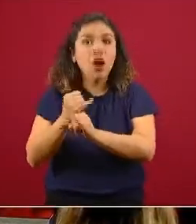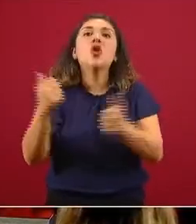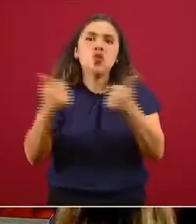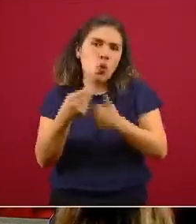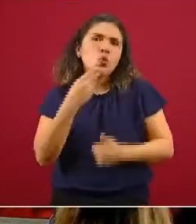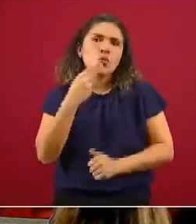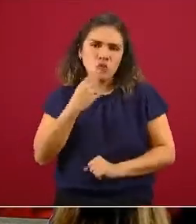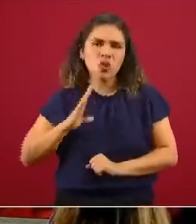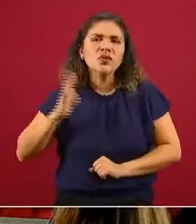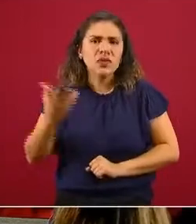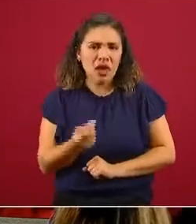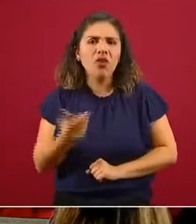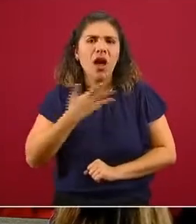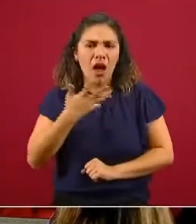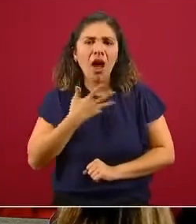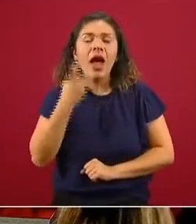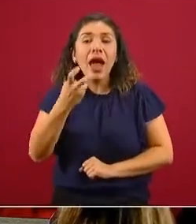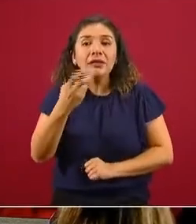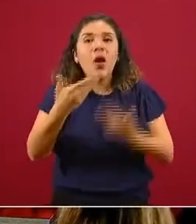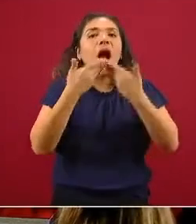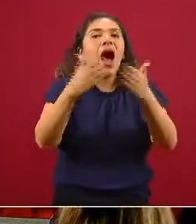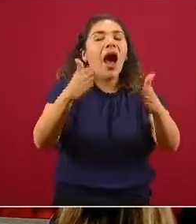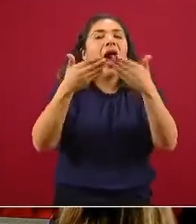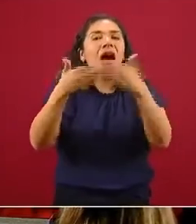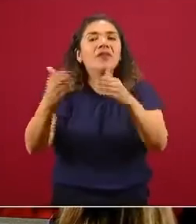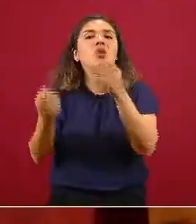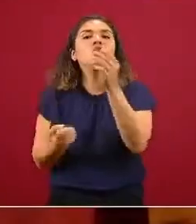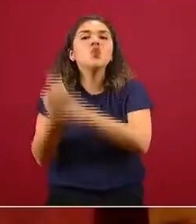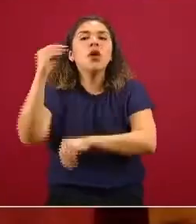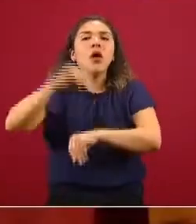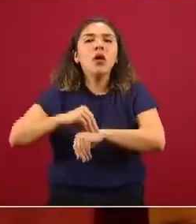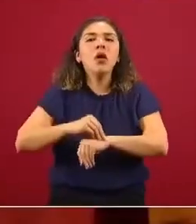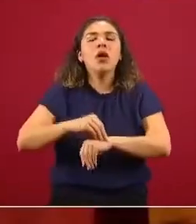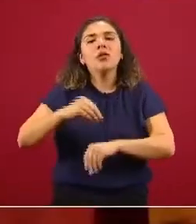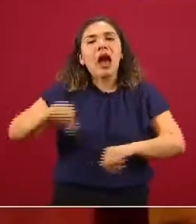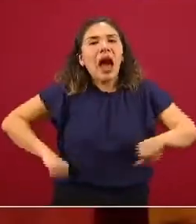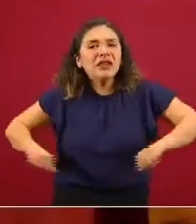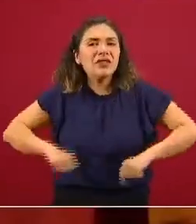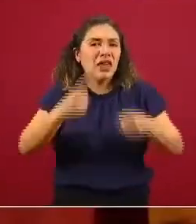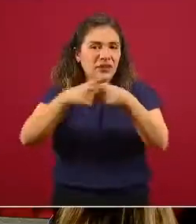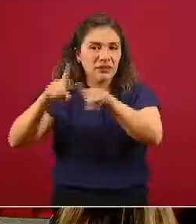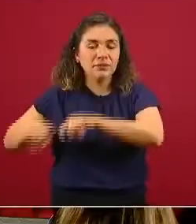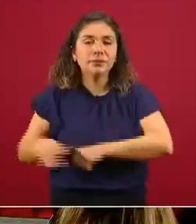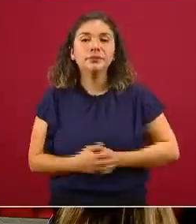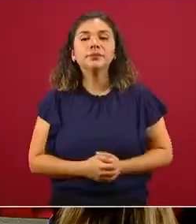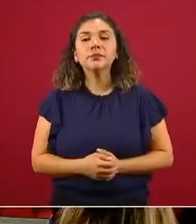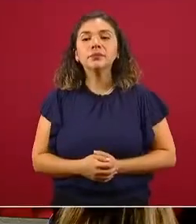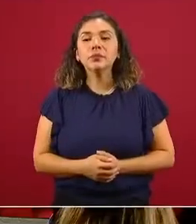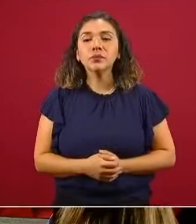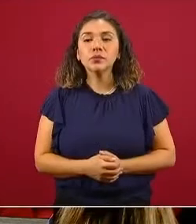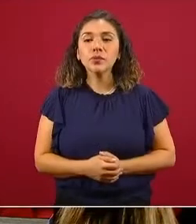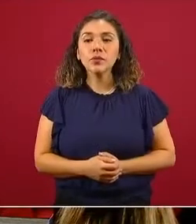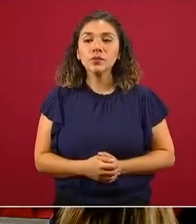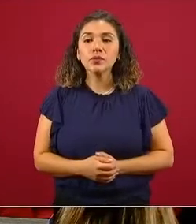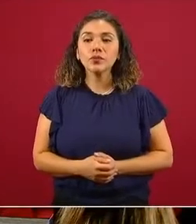la tecnología, que eso nos está abriendo nuevas aptitudes. La que sigue, por favor.